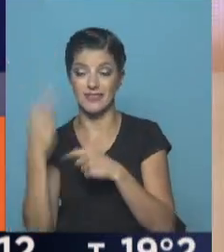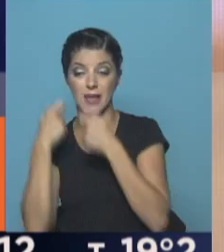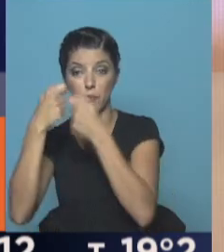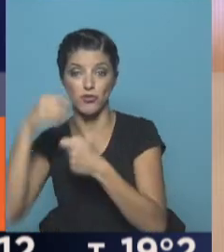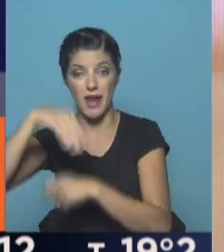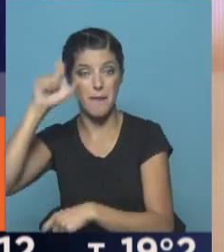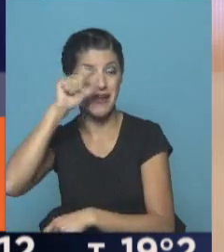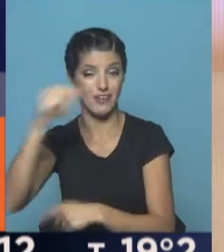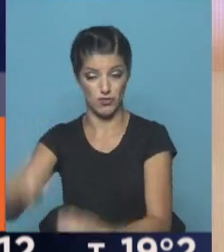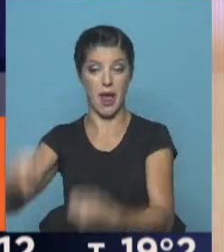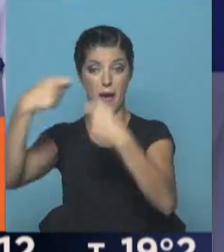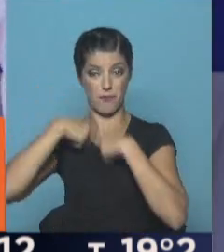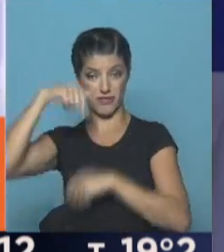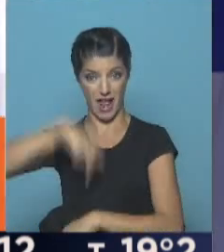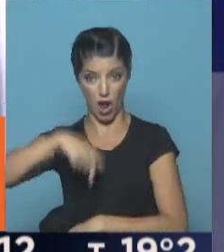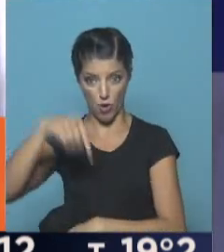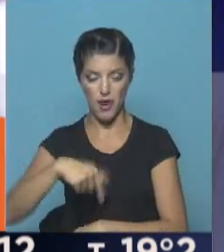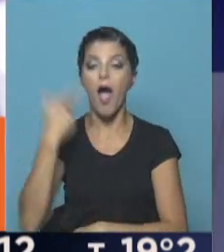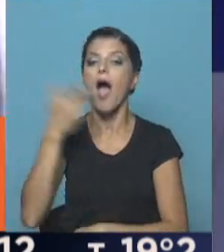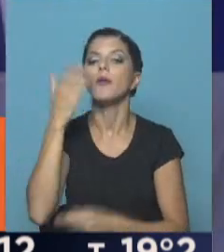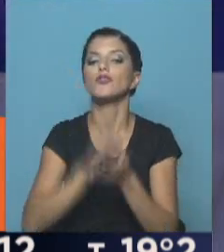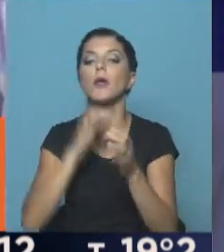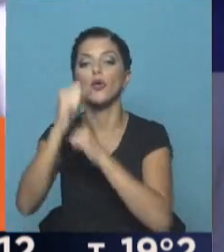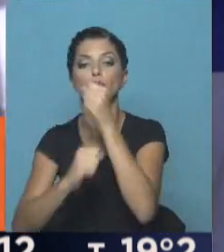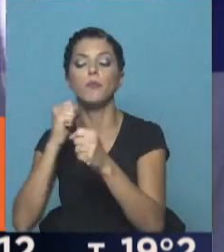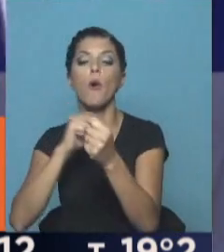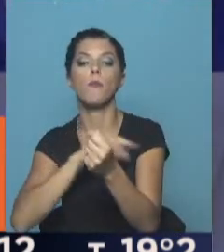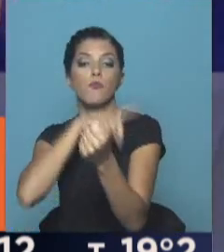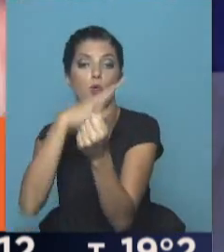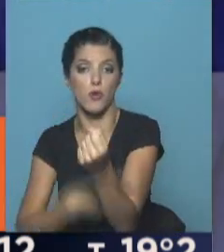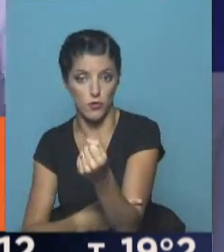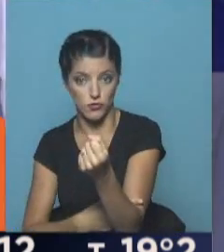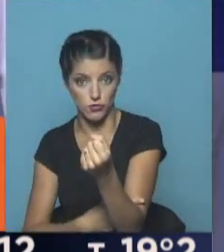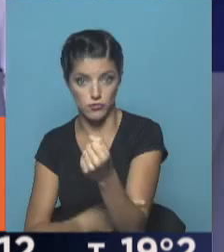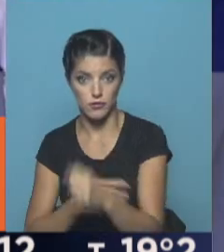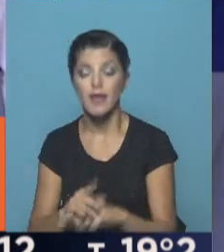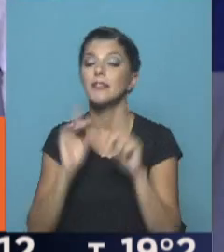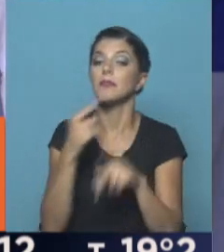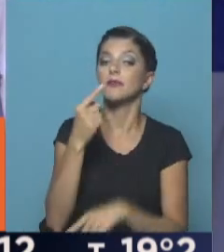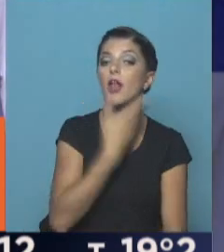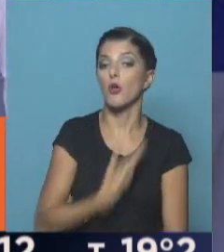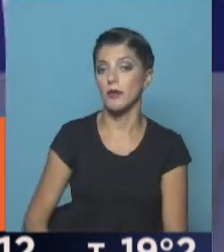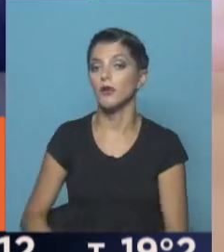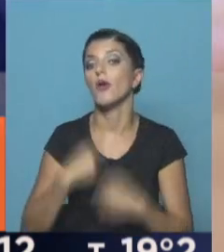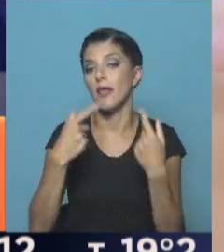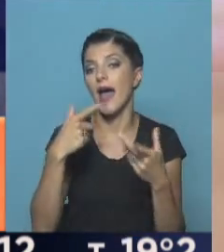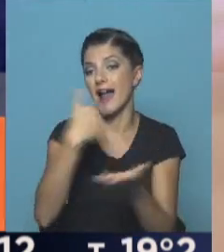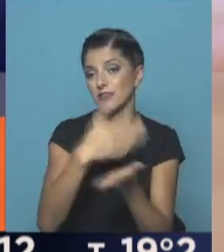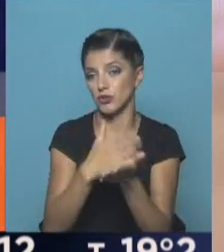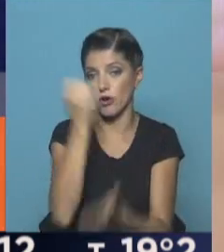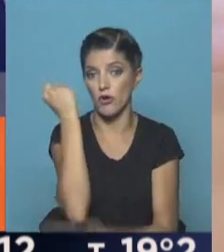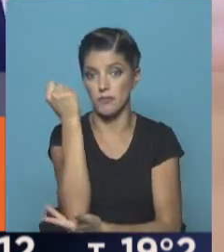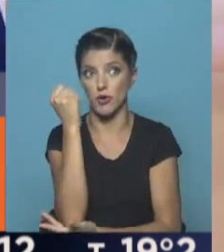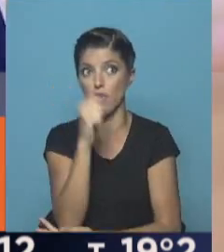grandes corporaciones, habla de que le están dejando el gobierno al poder económico. Eso no lo íbamos a escuchar en